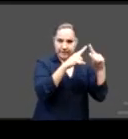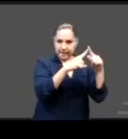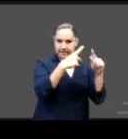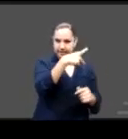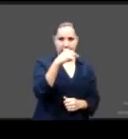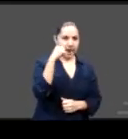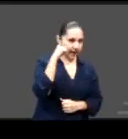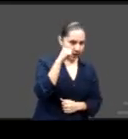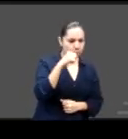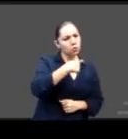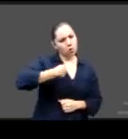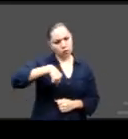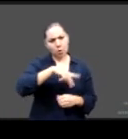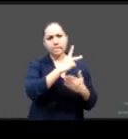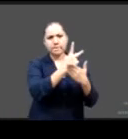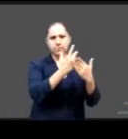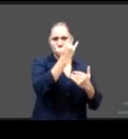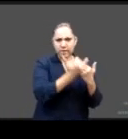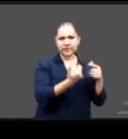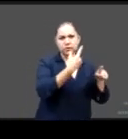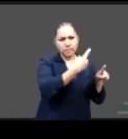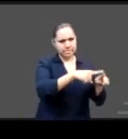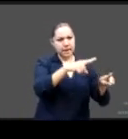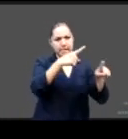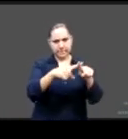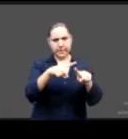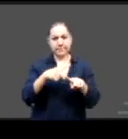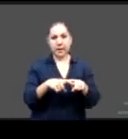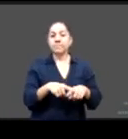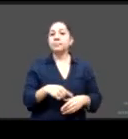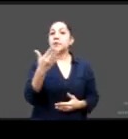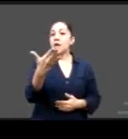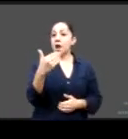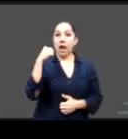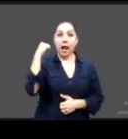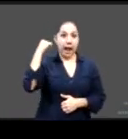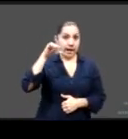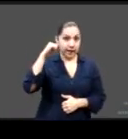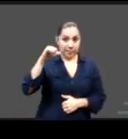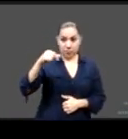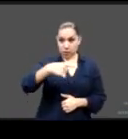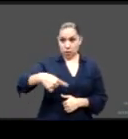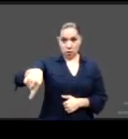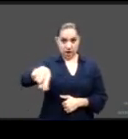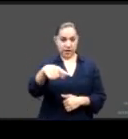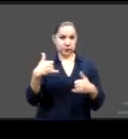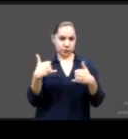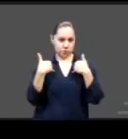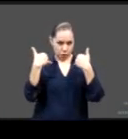presentación pueden ver, en Acapulco hubo un hecho muy interesante con los jóvenes y con los adolescentes.